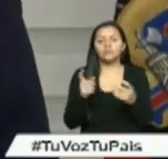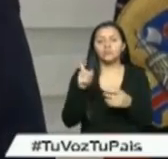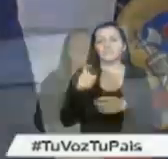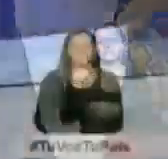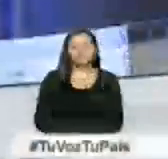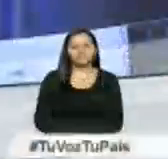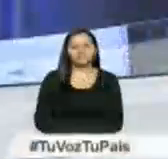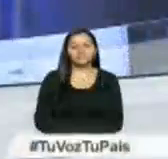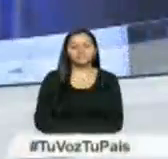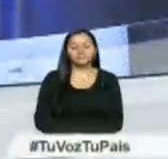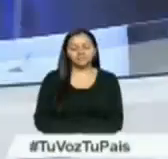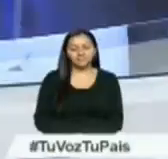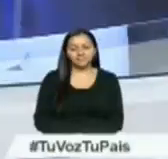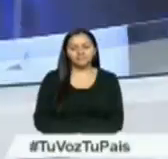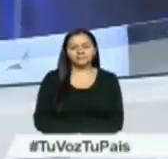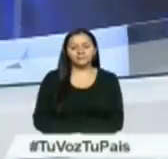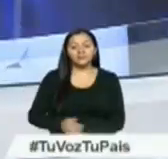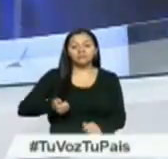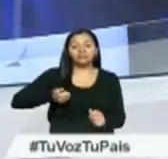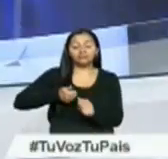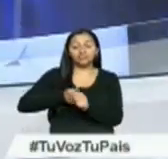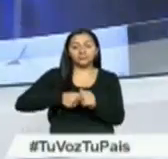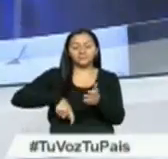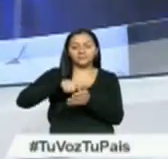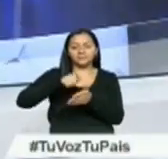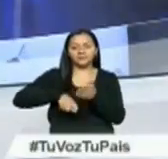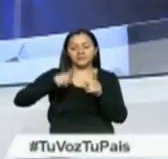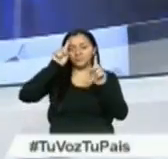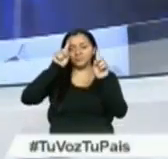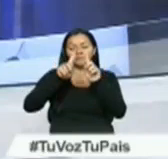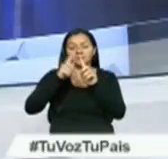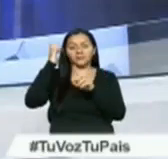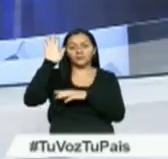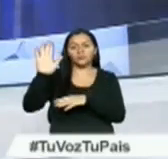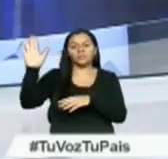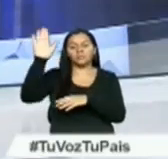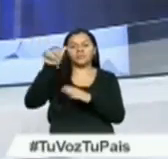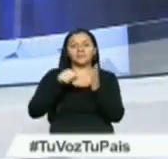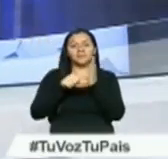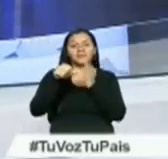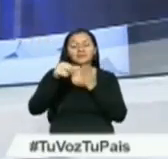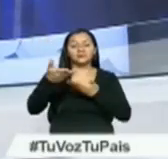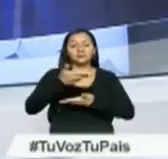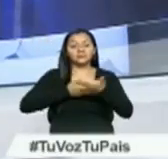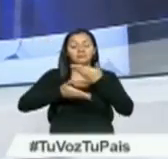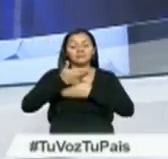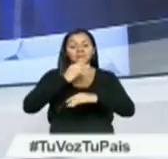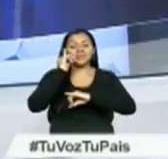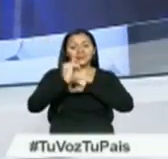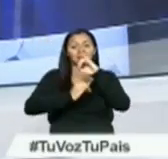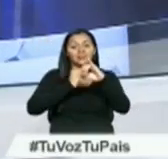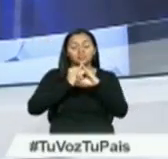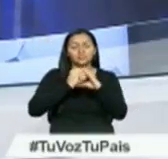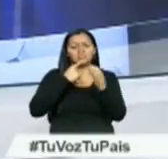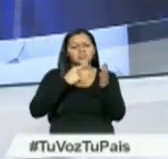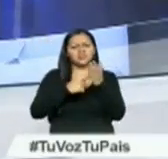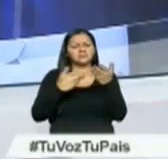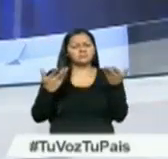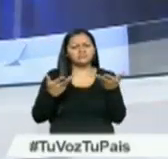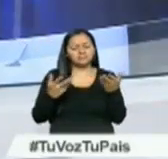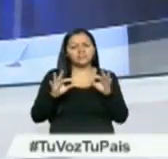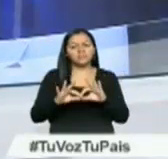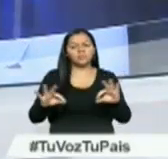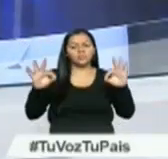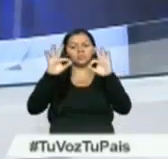arancel. A pocos días de la firma del acuerdo con la Unión Europea, el ministro de Comercio Exterior, Juan Carlos Casinelli, destacó